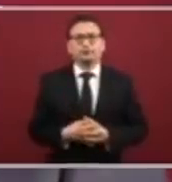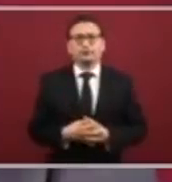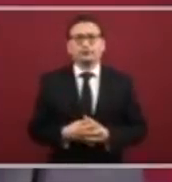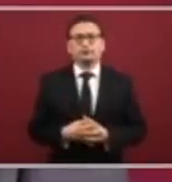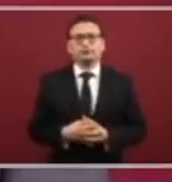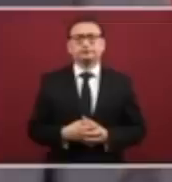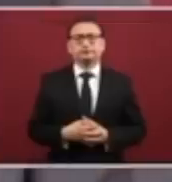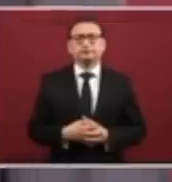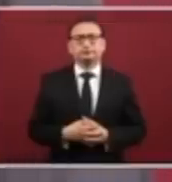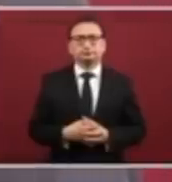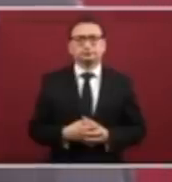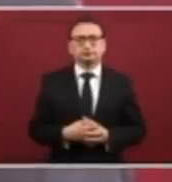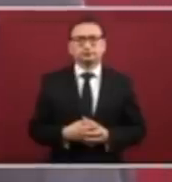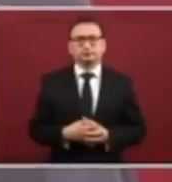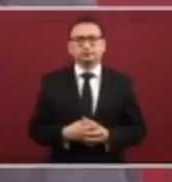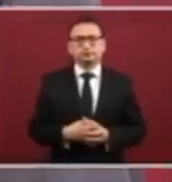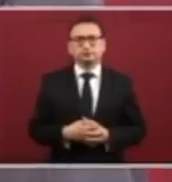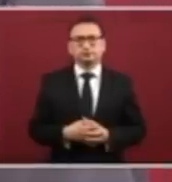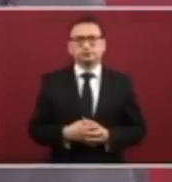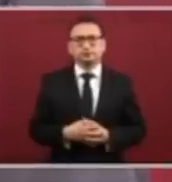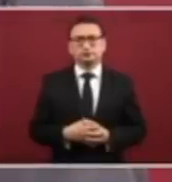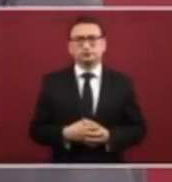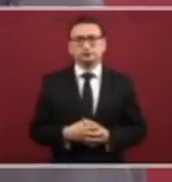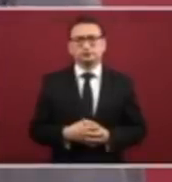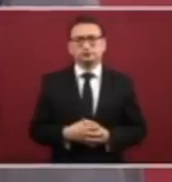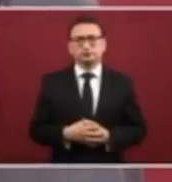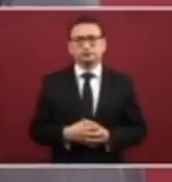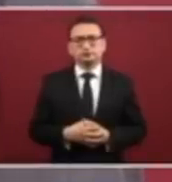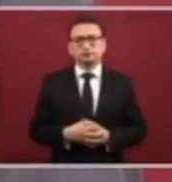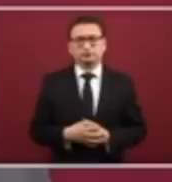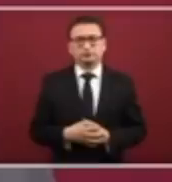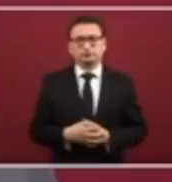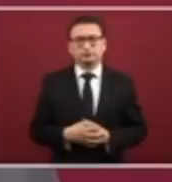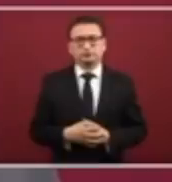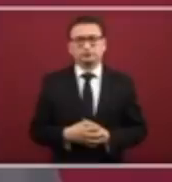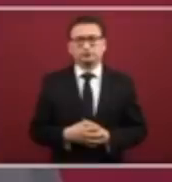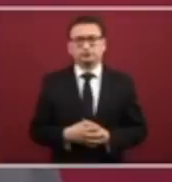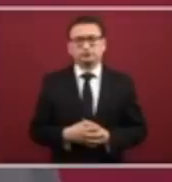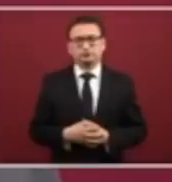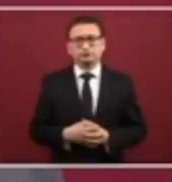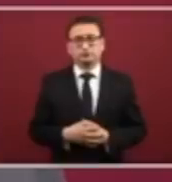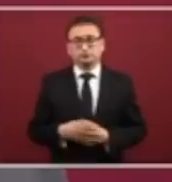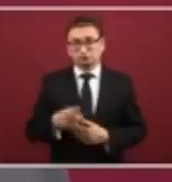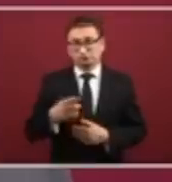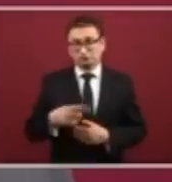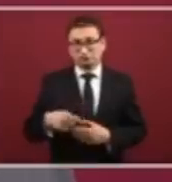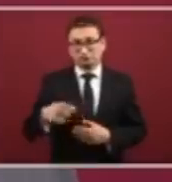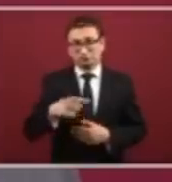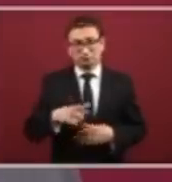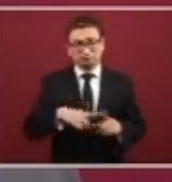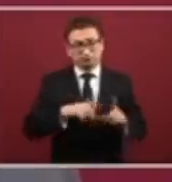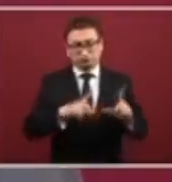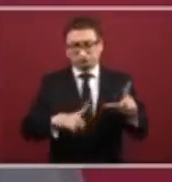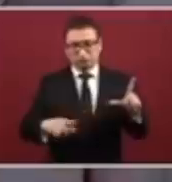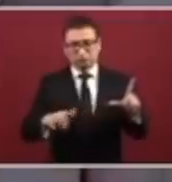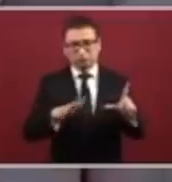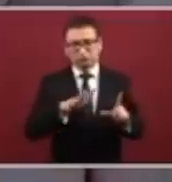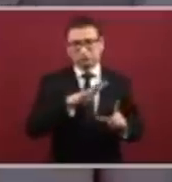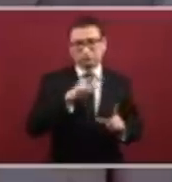sean expuestos a que en el norte del país los